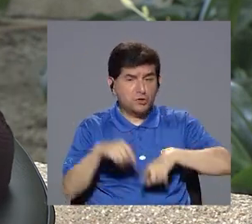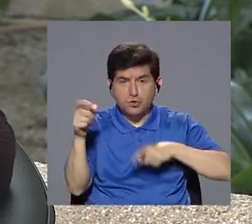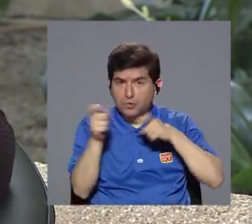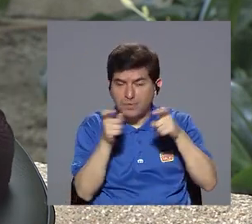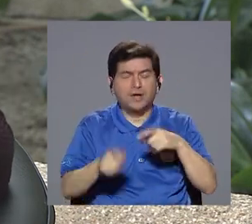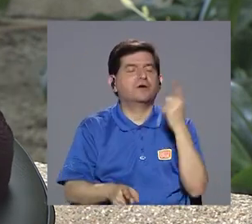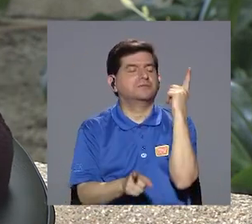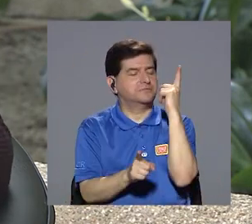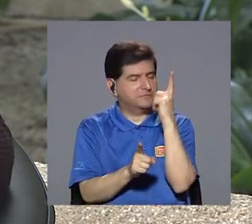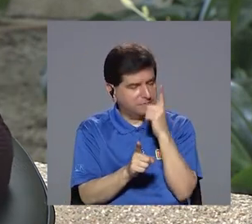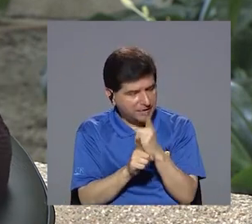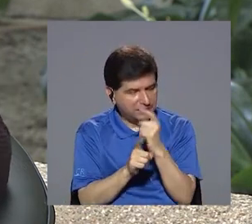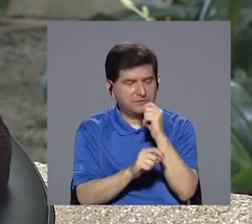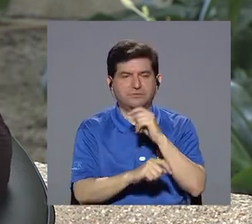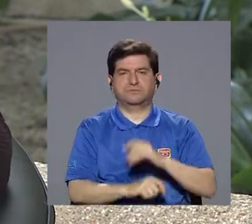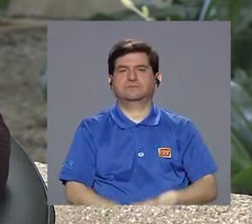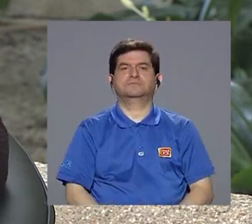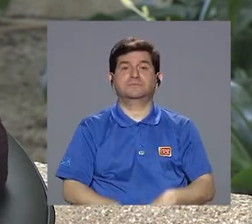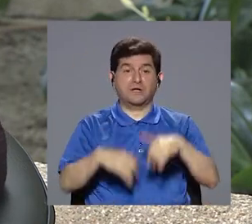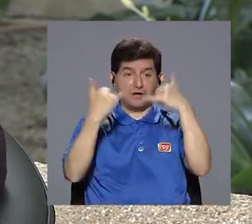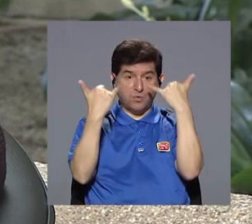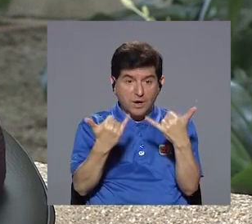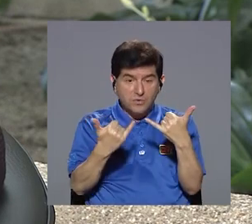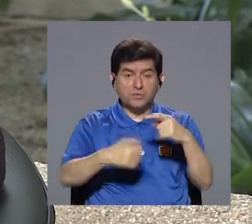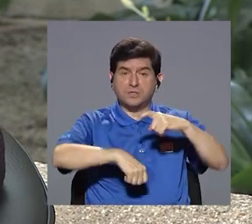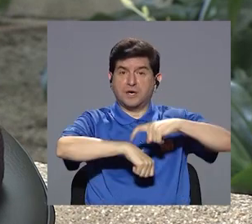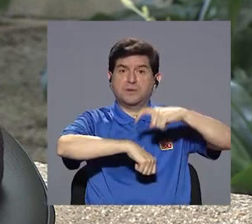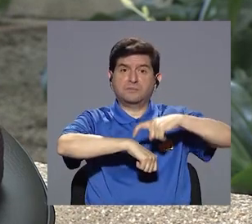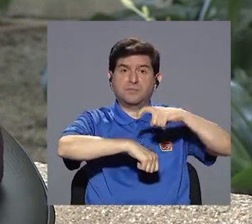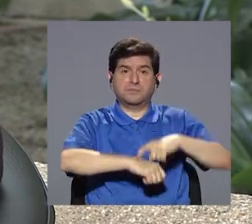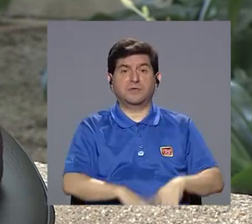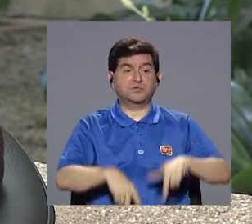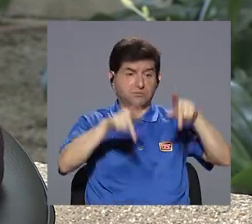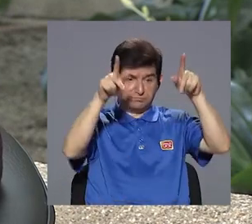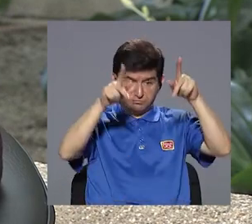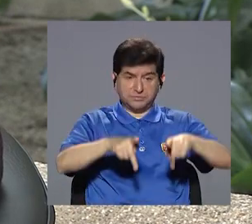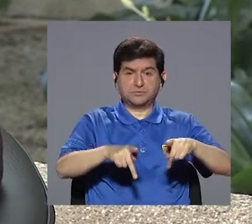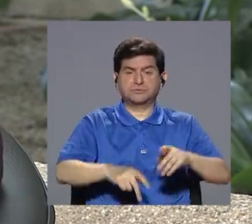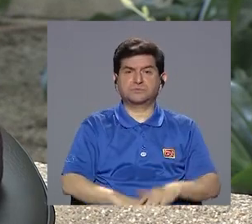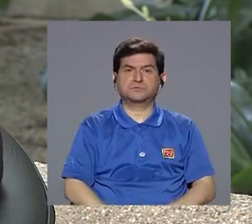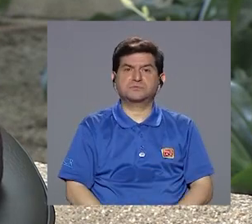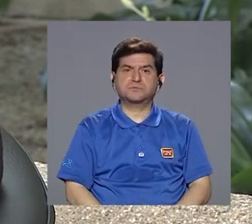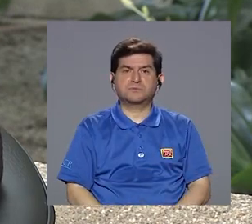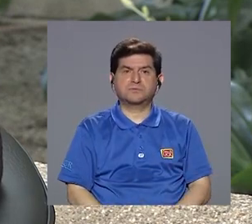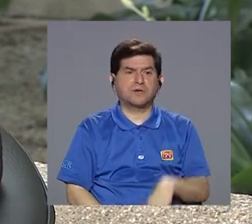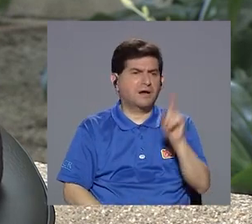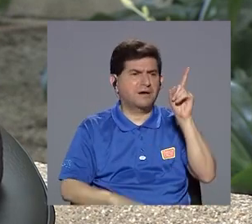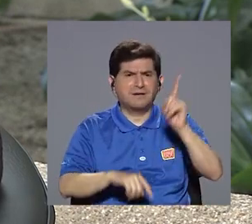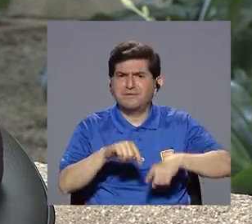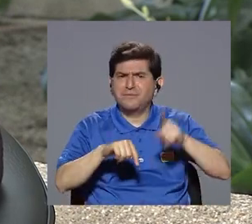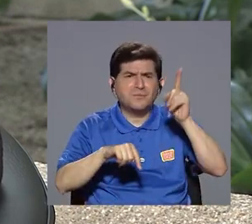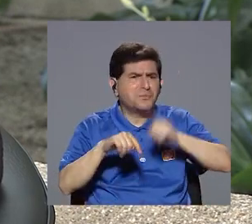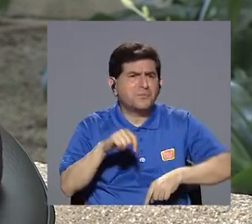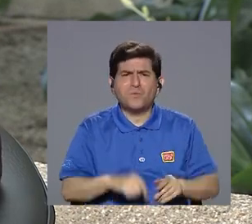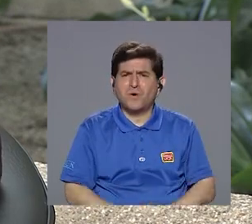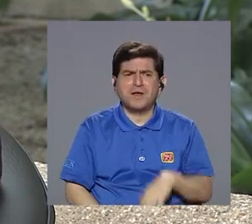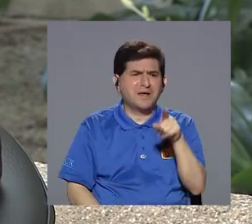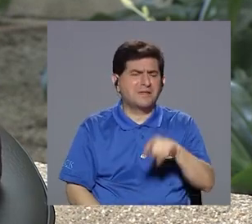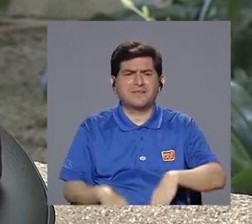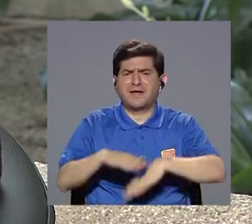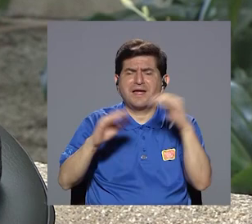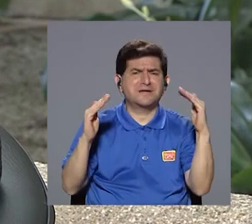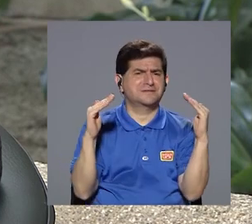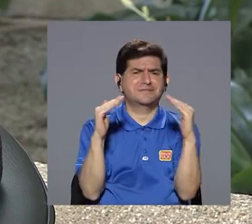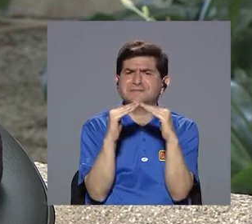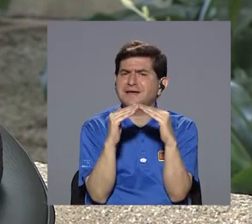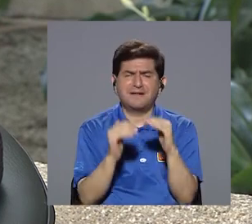manejar. no lo pueden manejar exactamente, cuando ya pasa un punto en que la persona, no, como te decía, no puede salir de